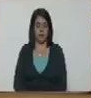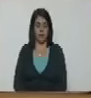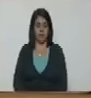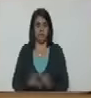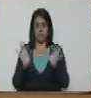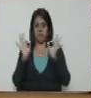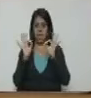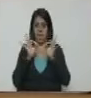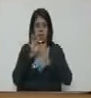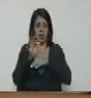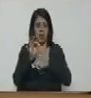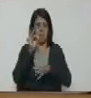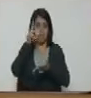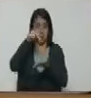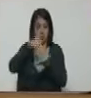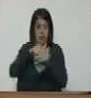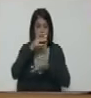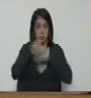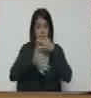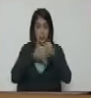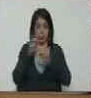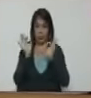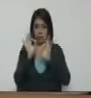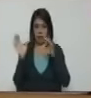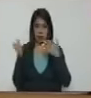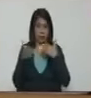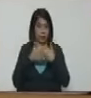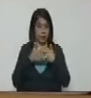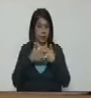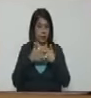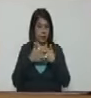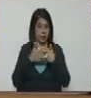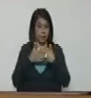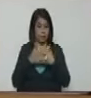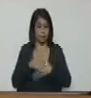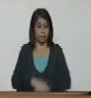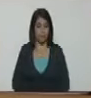¿Nadie más anotará el derecho a palabra? Se va a cerrar.